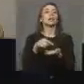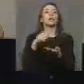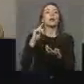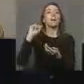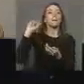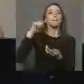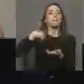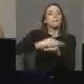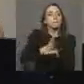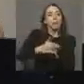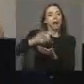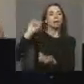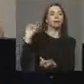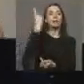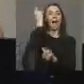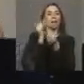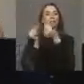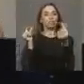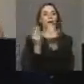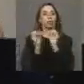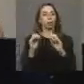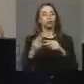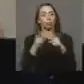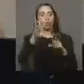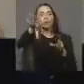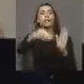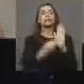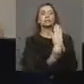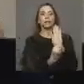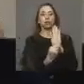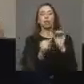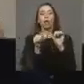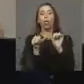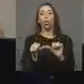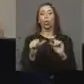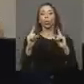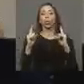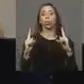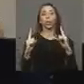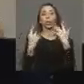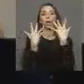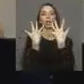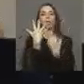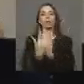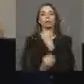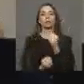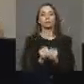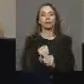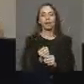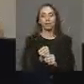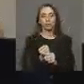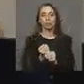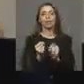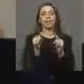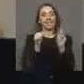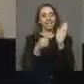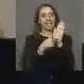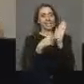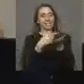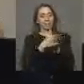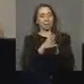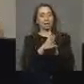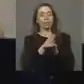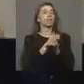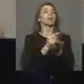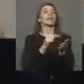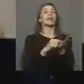de Educación Pública, la que tendrá una duración de 10 años, lo que permite su